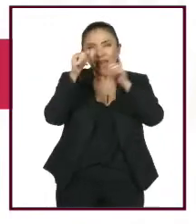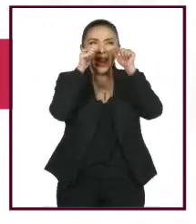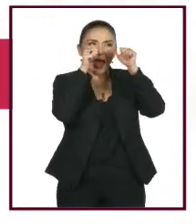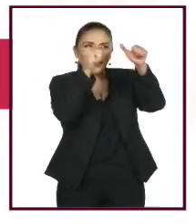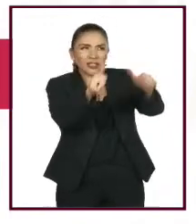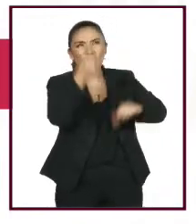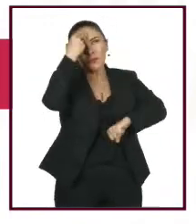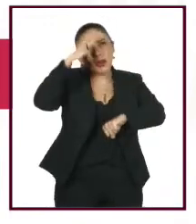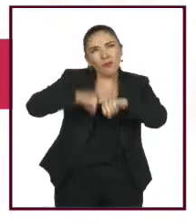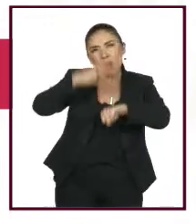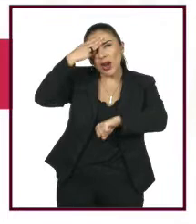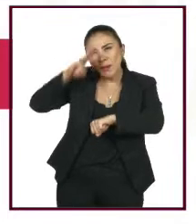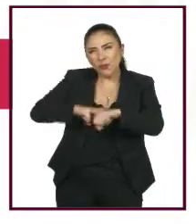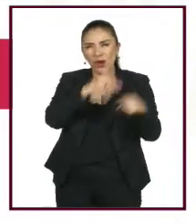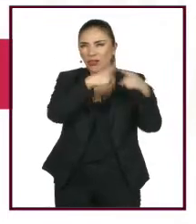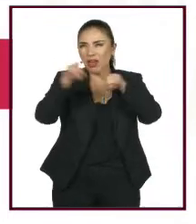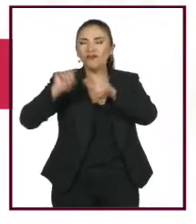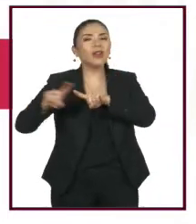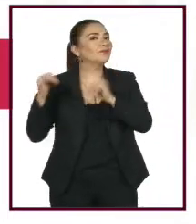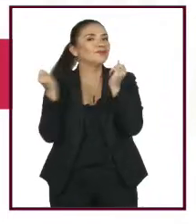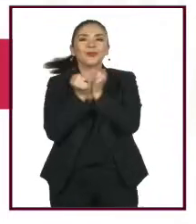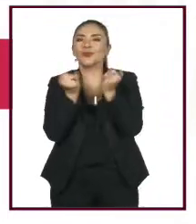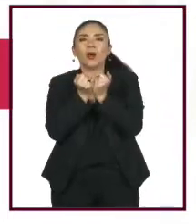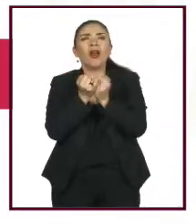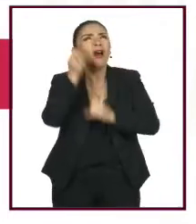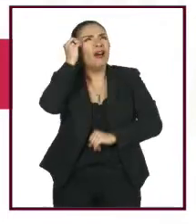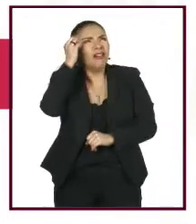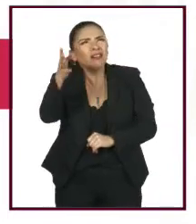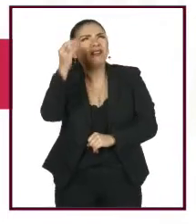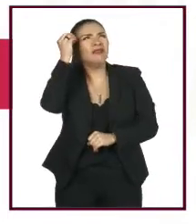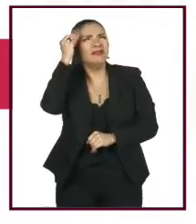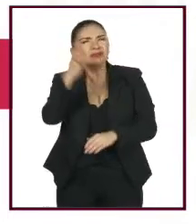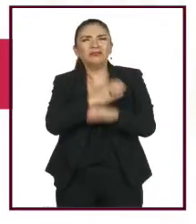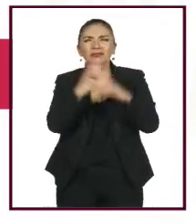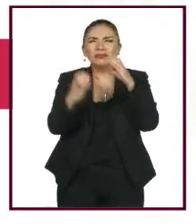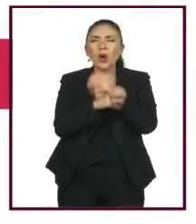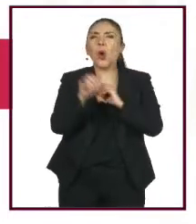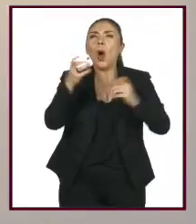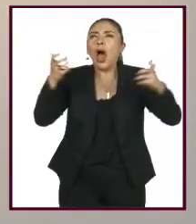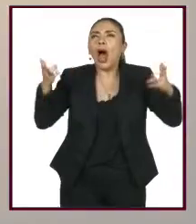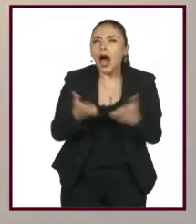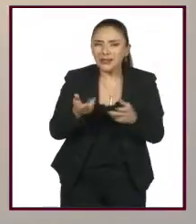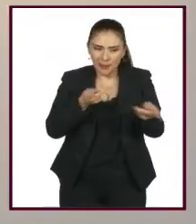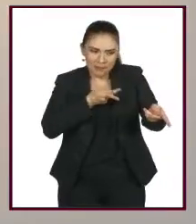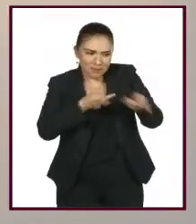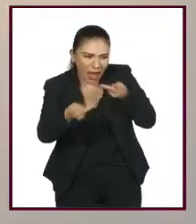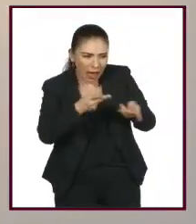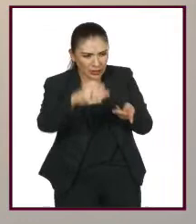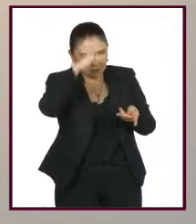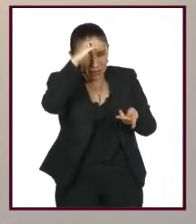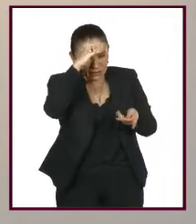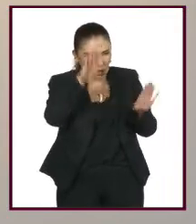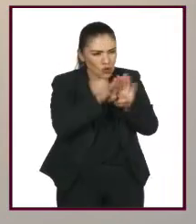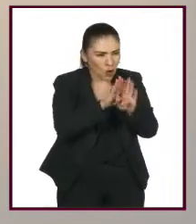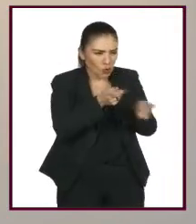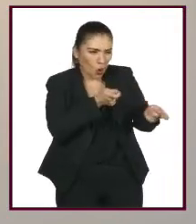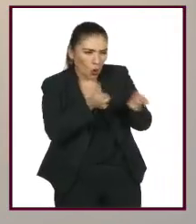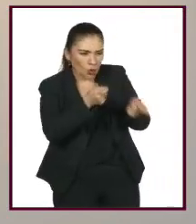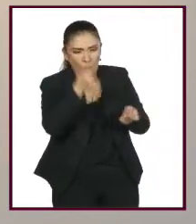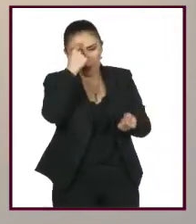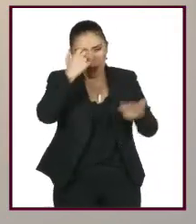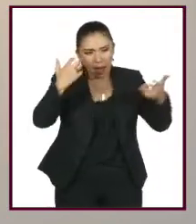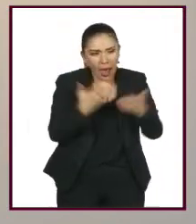atención, concentración, la memoria a corto y a largo plazo, la ejecución, la planeación, el control inhibitorio